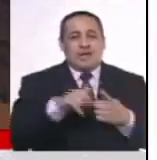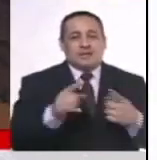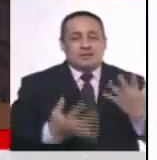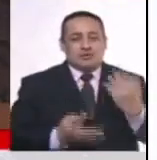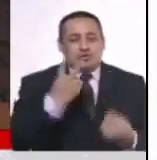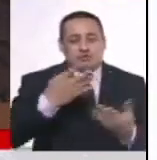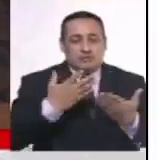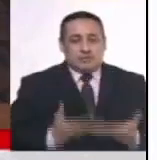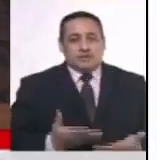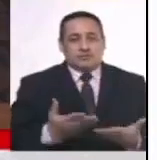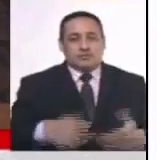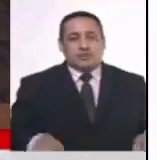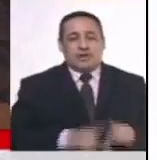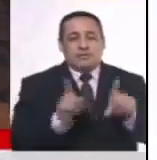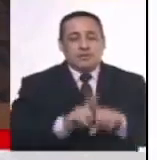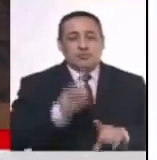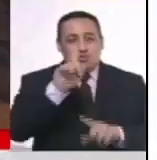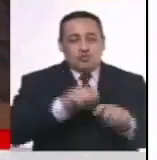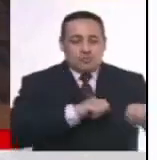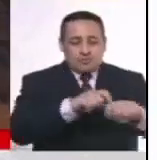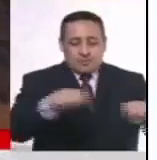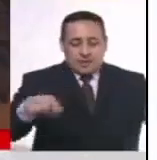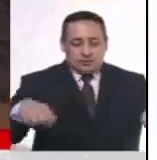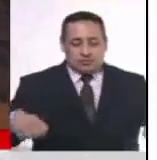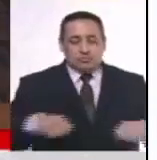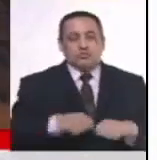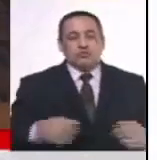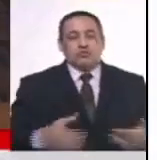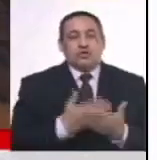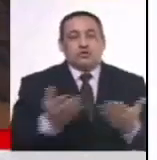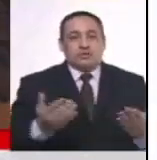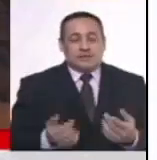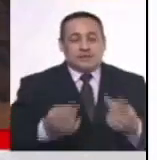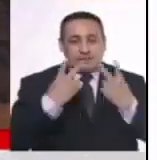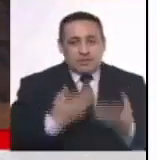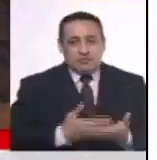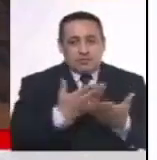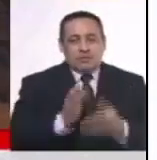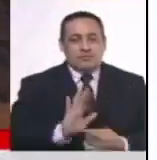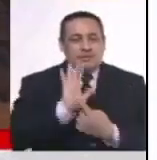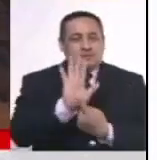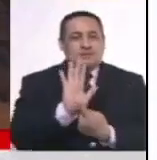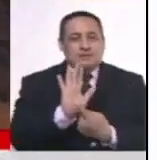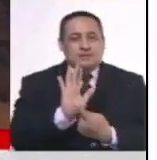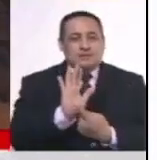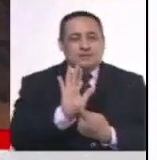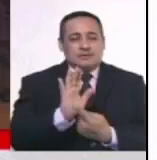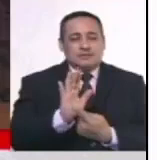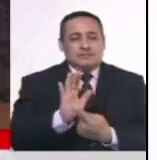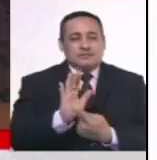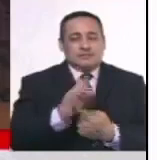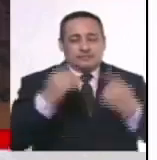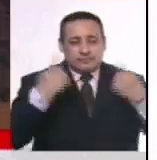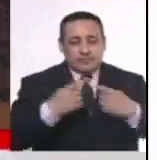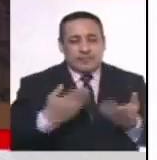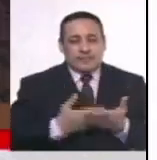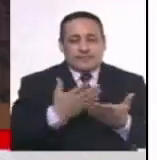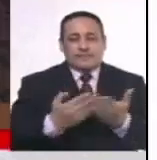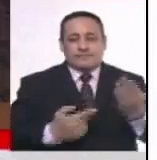kilos por metro cuadrado, donde aplican la tecnología,